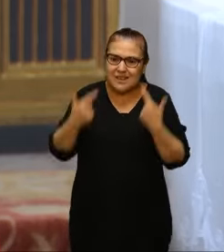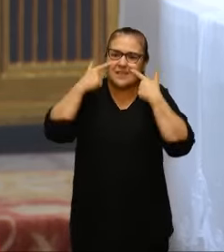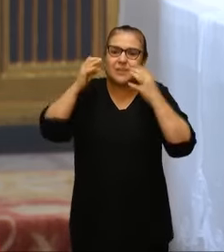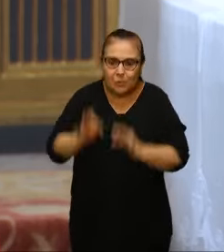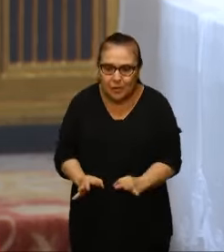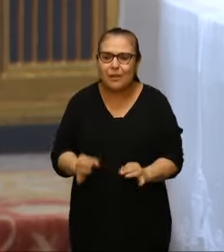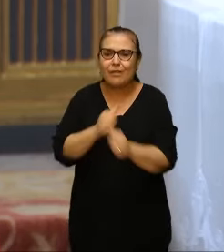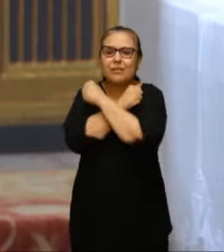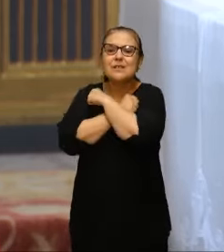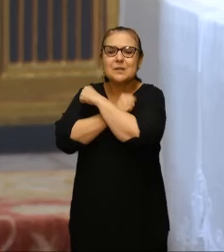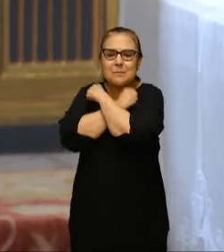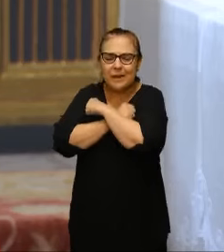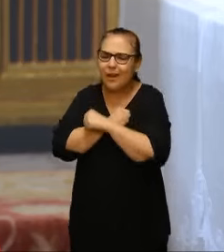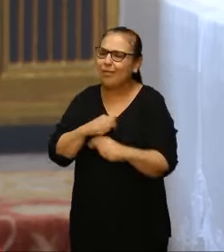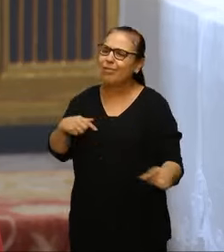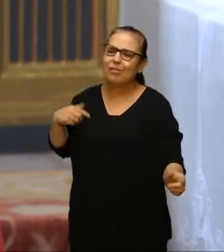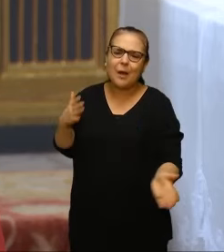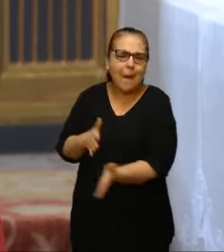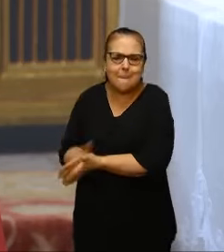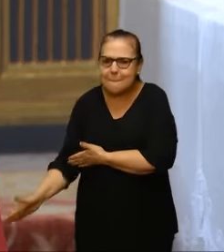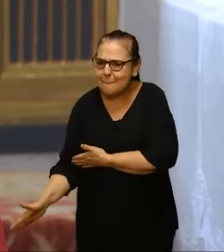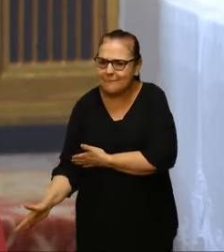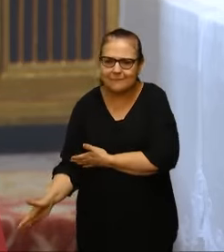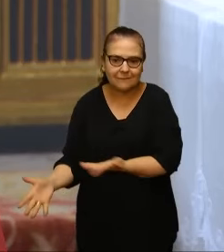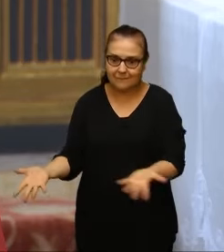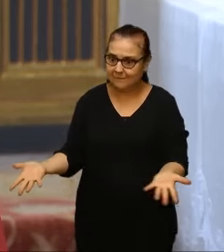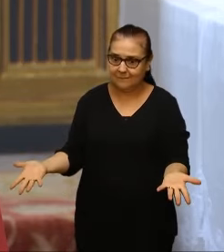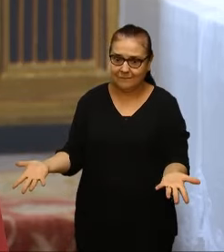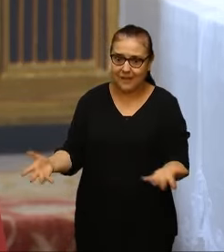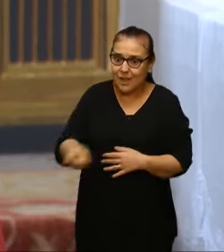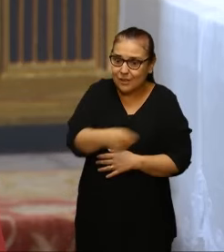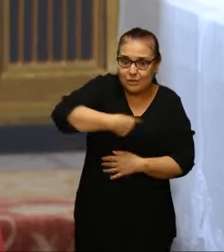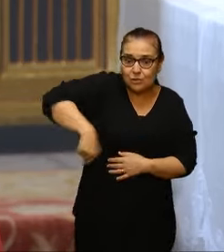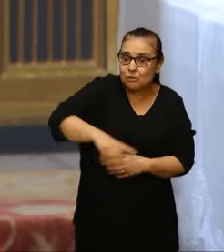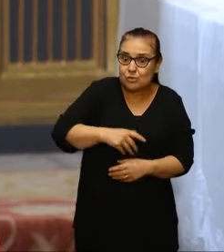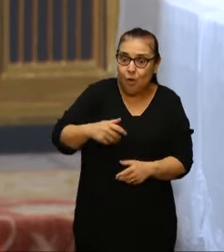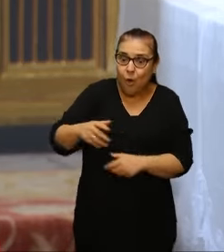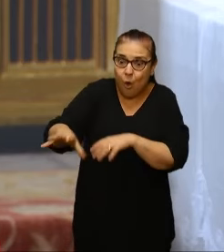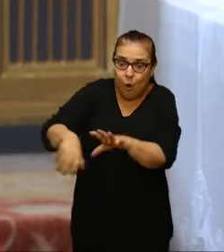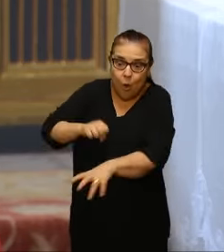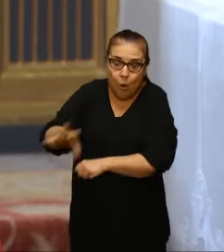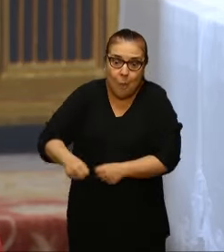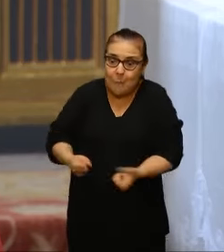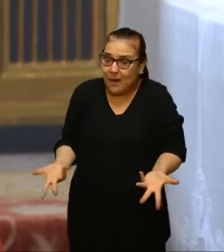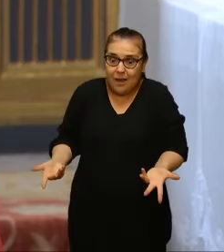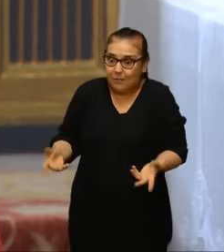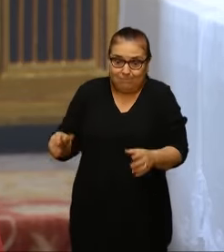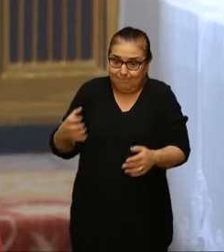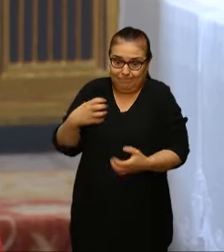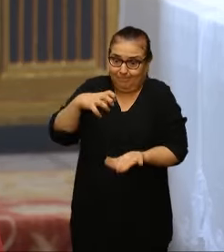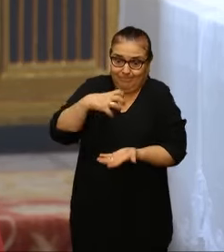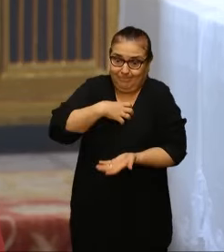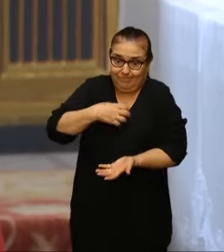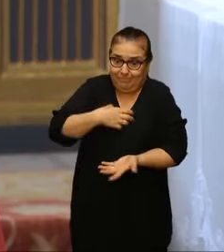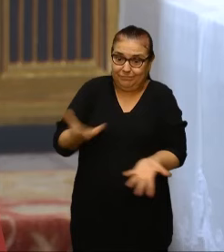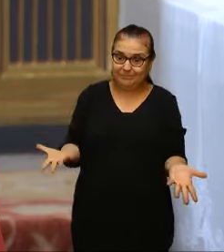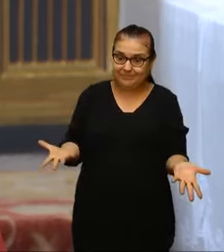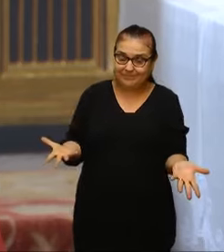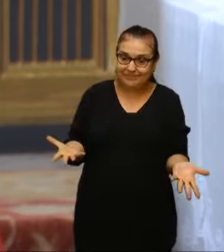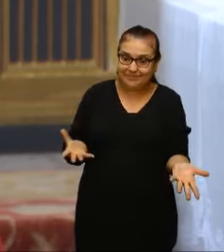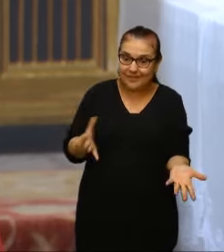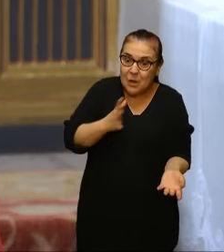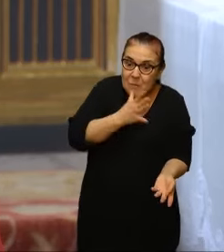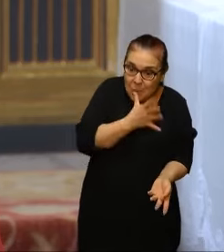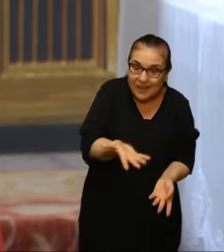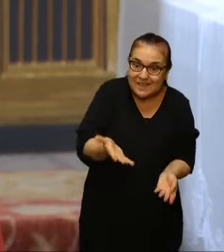la esperanza definitiva que no podemos comprar con todo el oro del mundo. Por eso el Evangelio